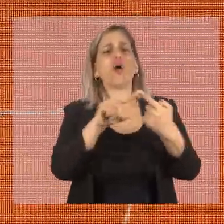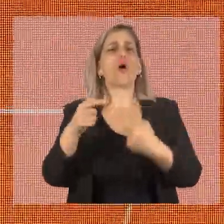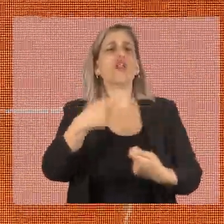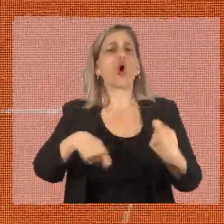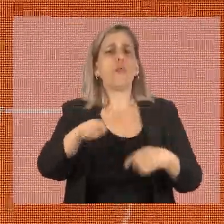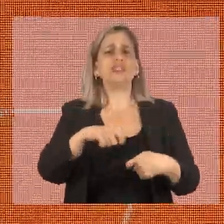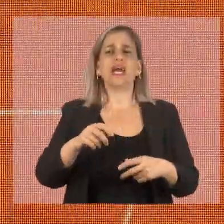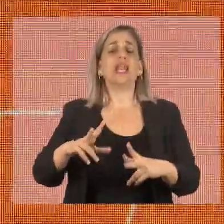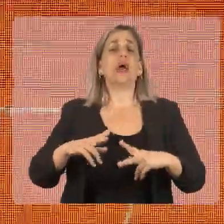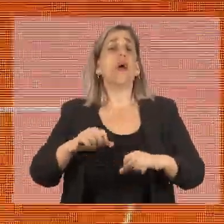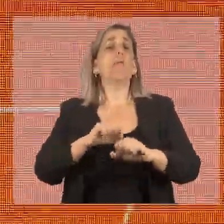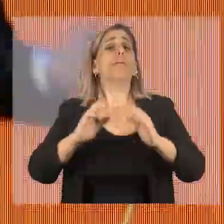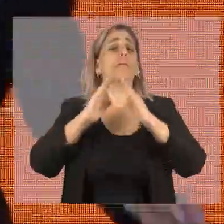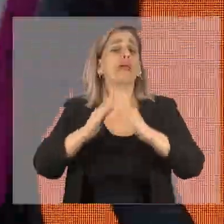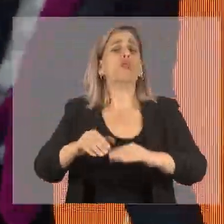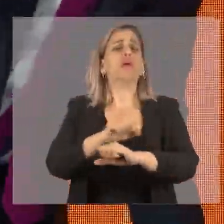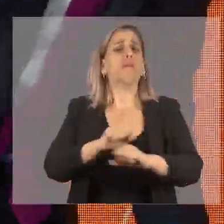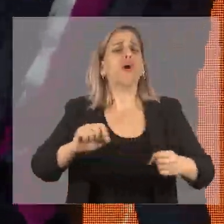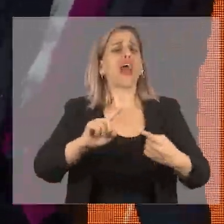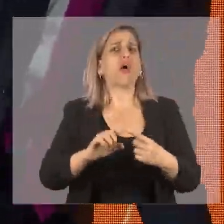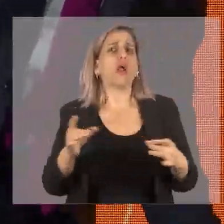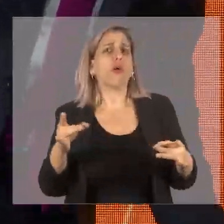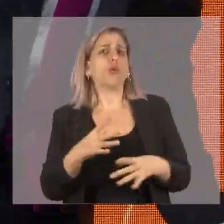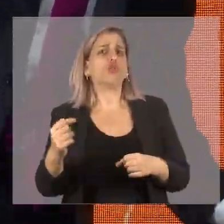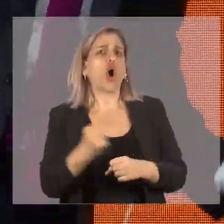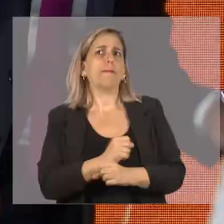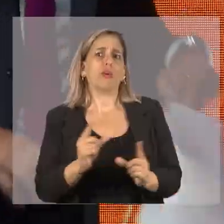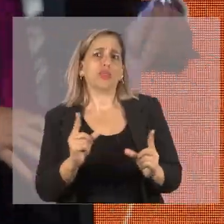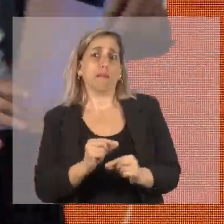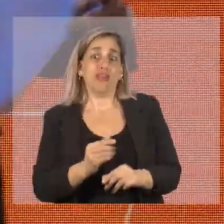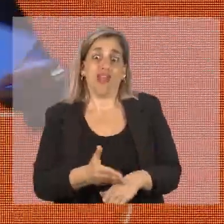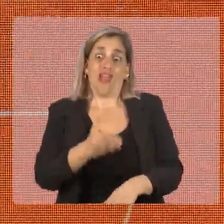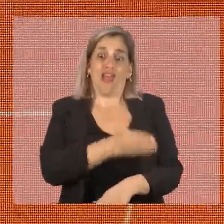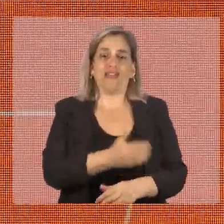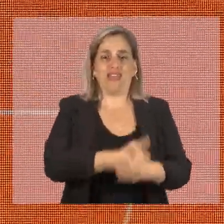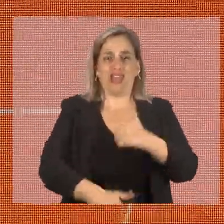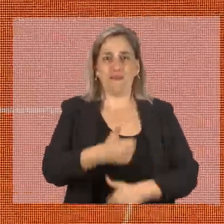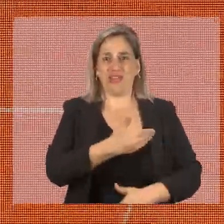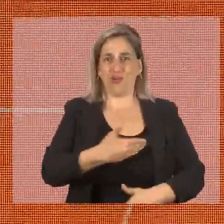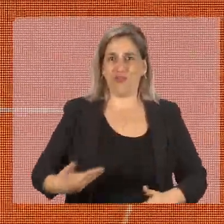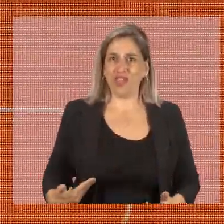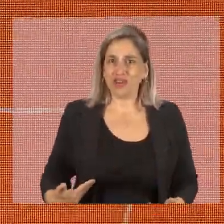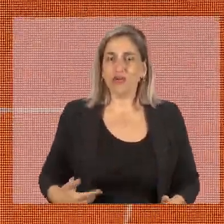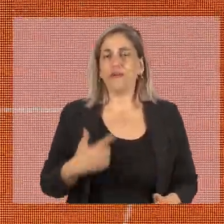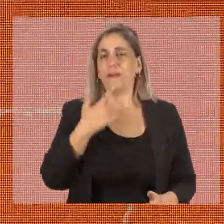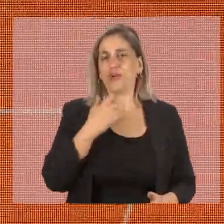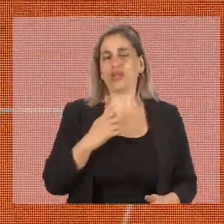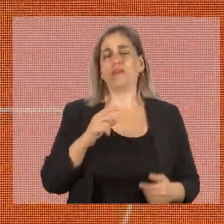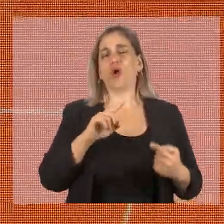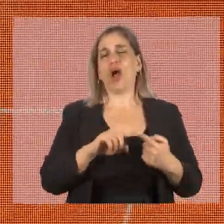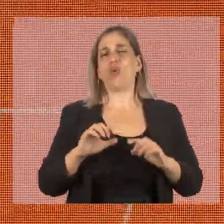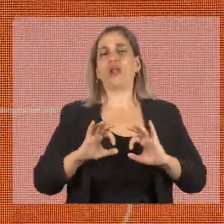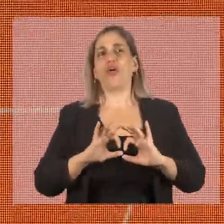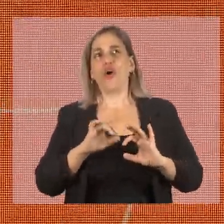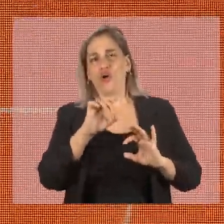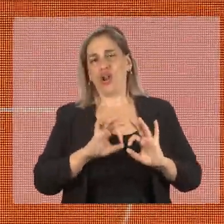acuerdos comerciales. ¿Podremos ver acuerdos cerrados antes de que termine su mandato, presidente? Por ejemplo, el TLC